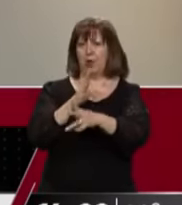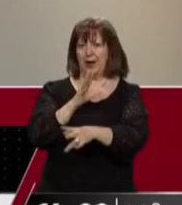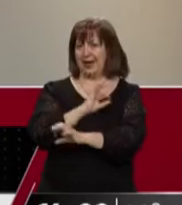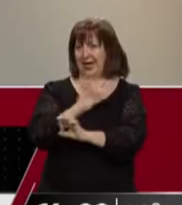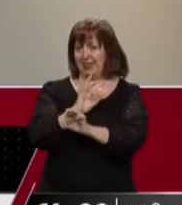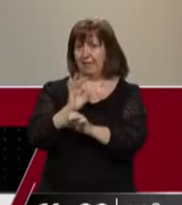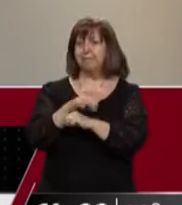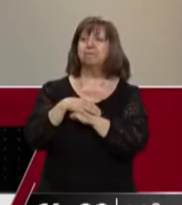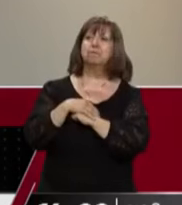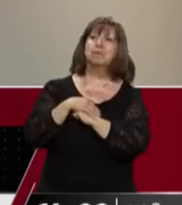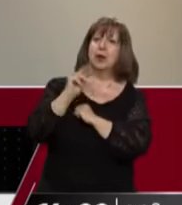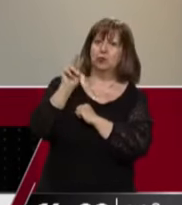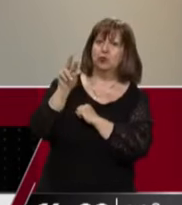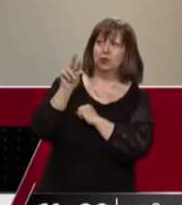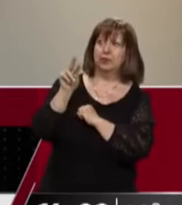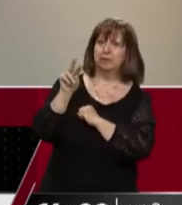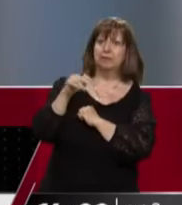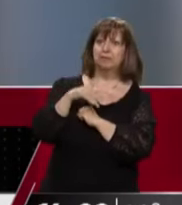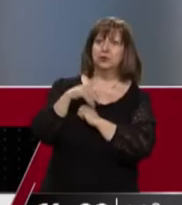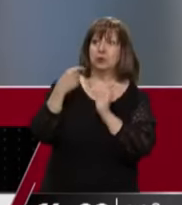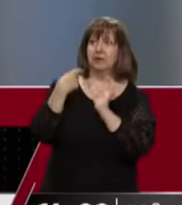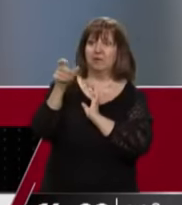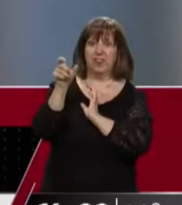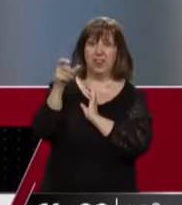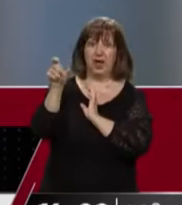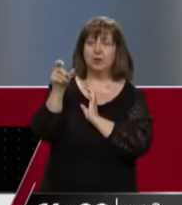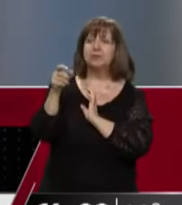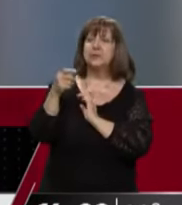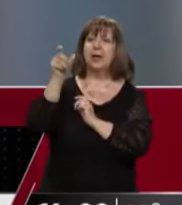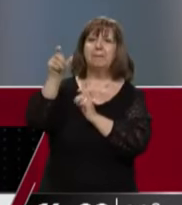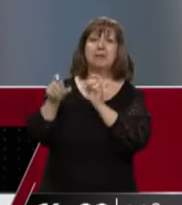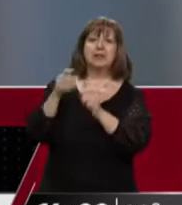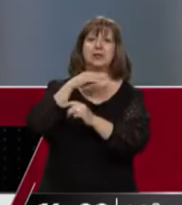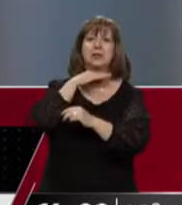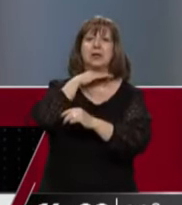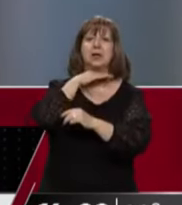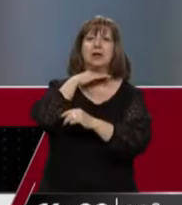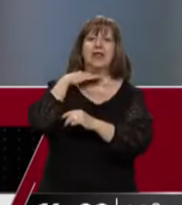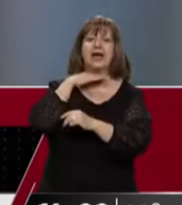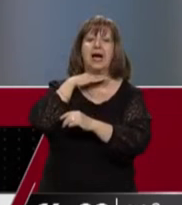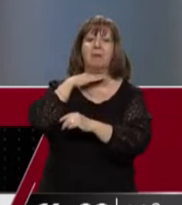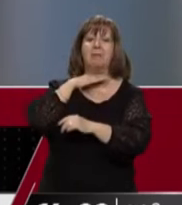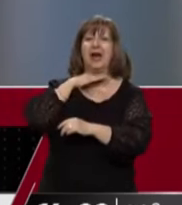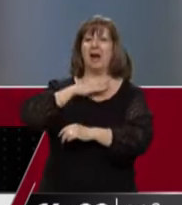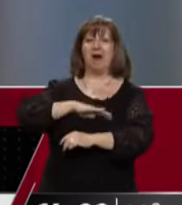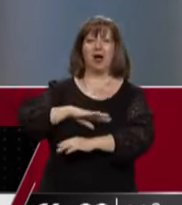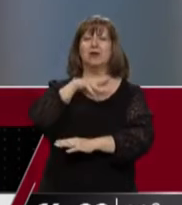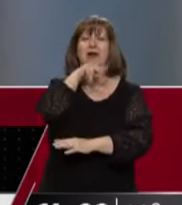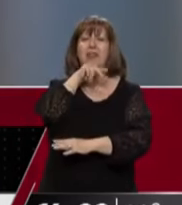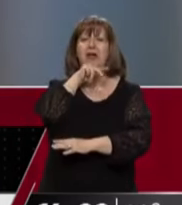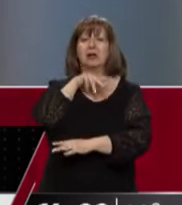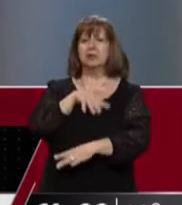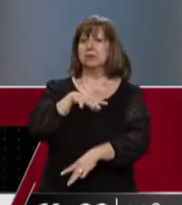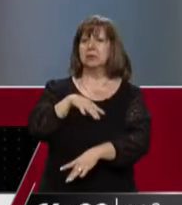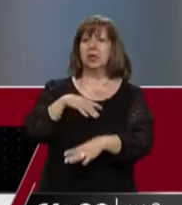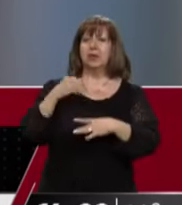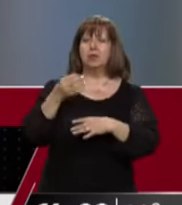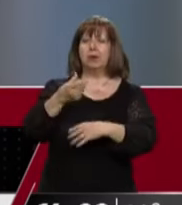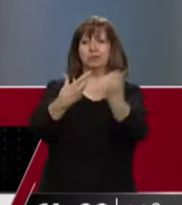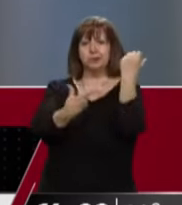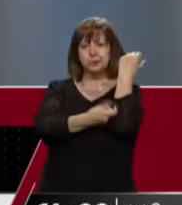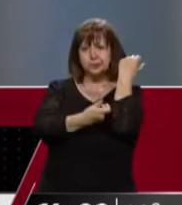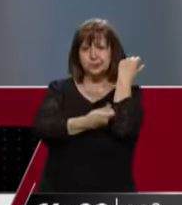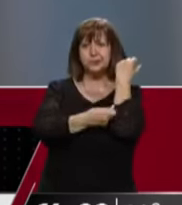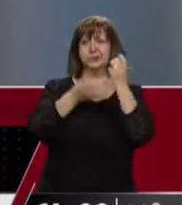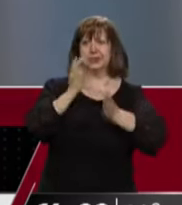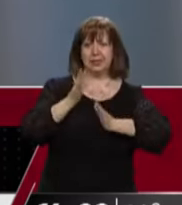Habían otros pacientes, me contaban y me mostraban videos de pacientes que eran totalmente cuadripléjicos y a medida de que fueron a